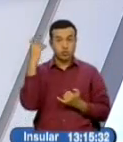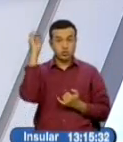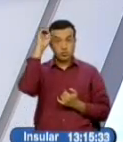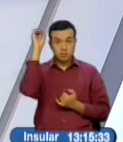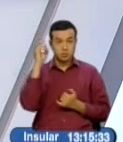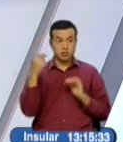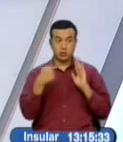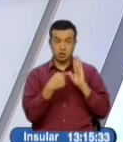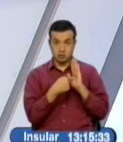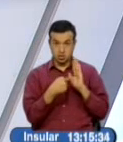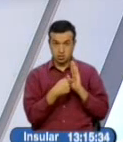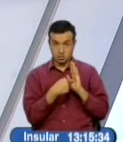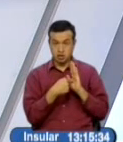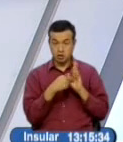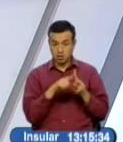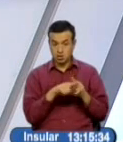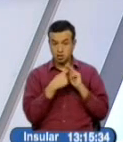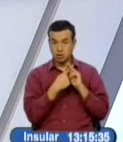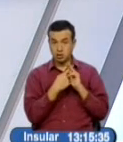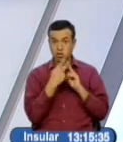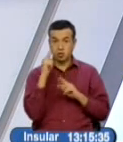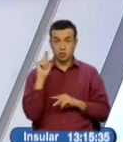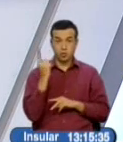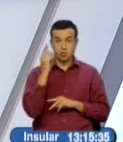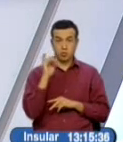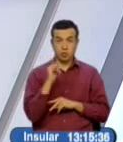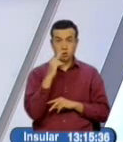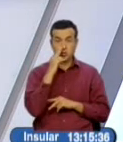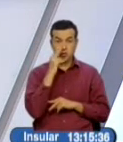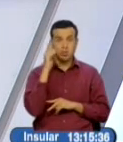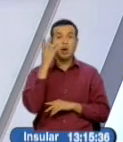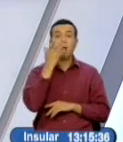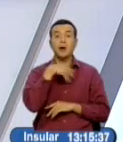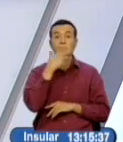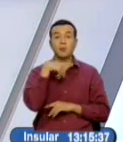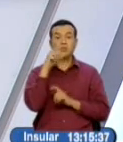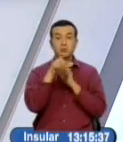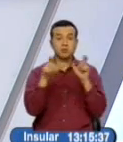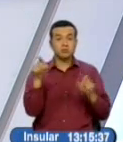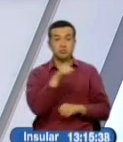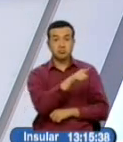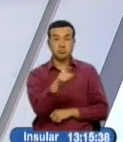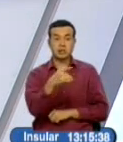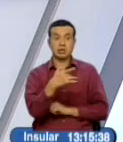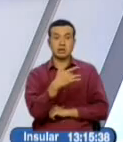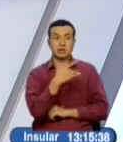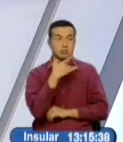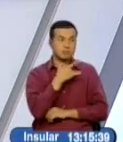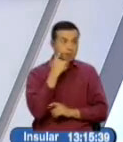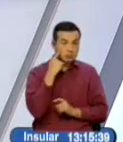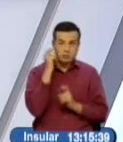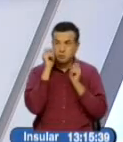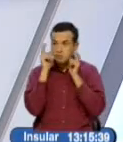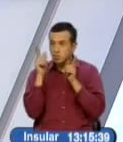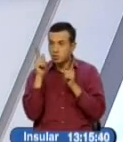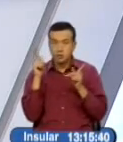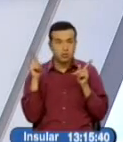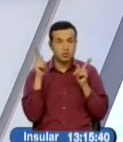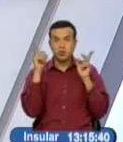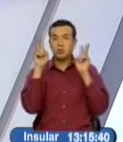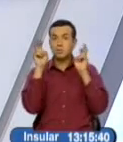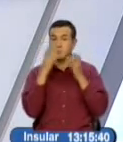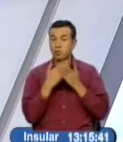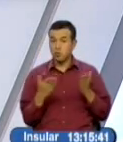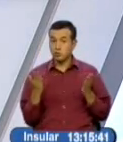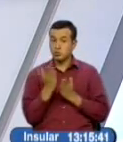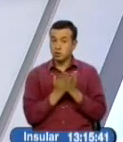en el IVA a partir de este 1 de junio. En Ambato, la ciudadanía se mantiene alerta a los cambios de precios en los productos